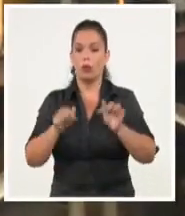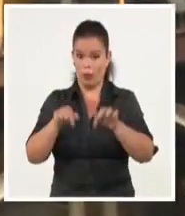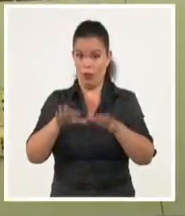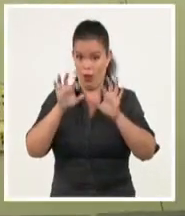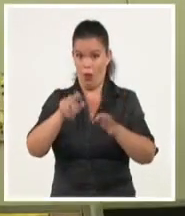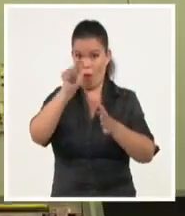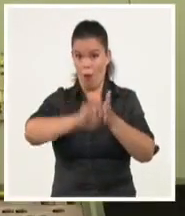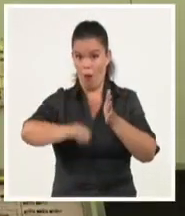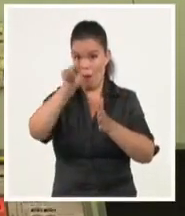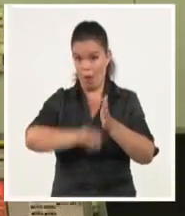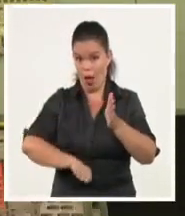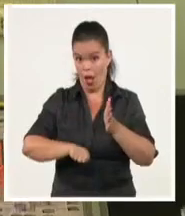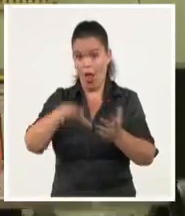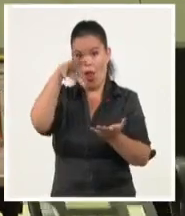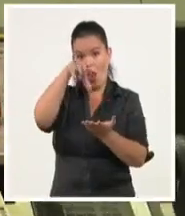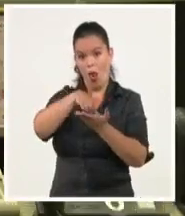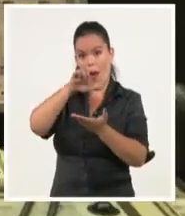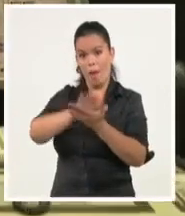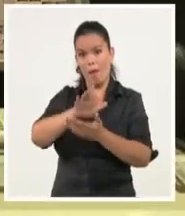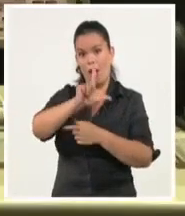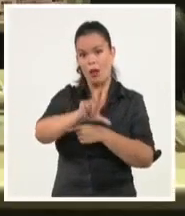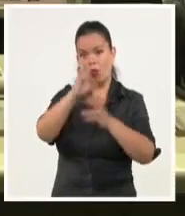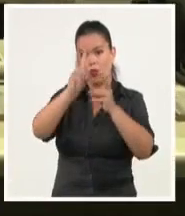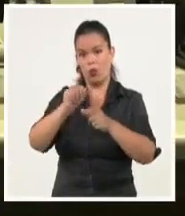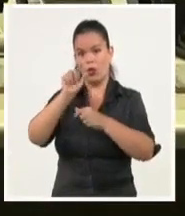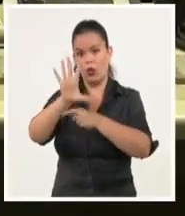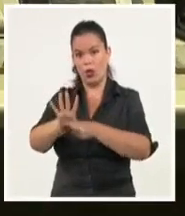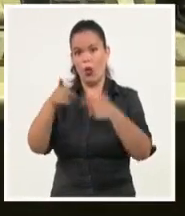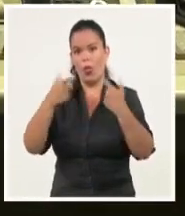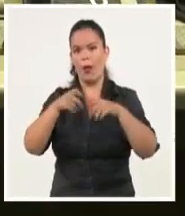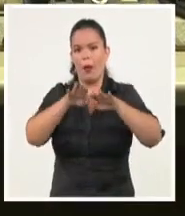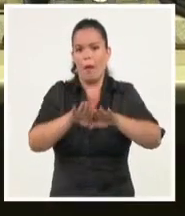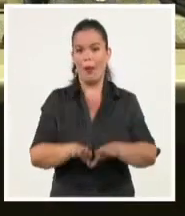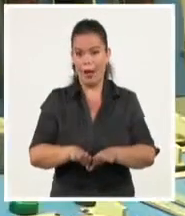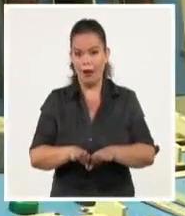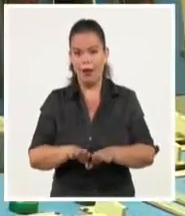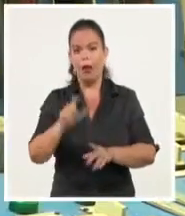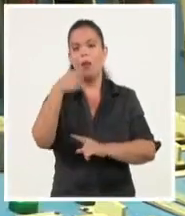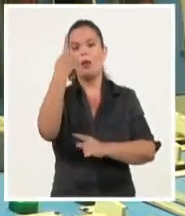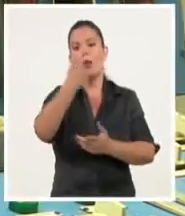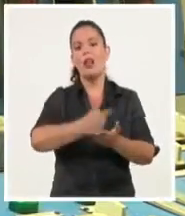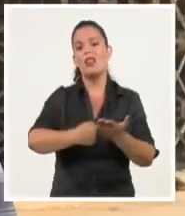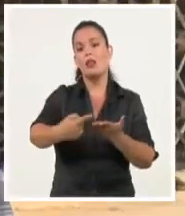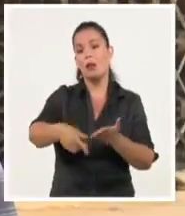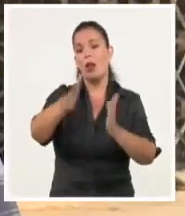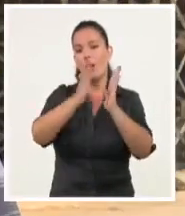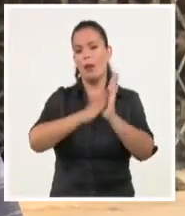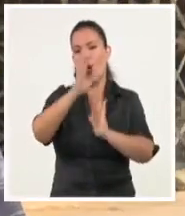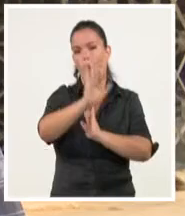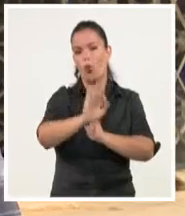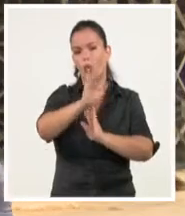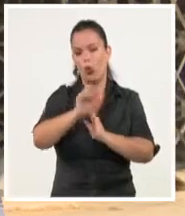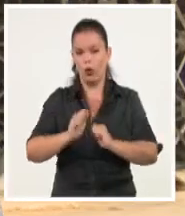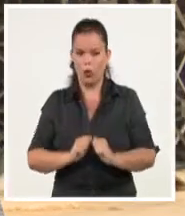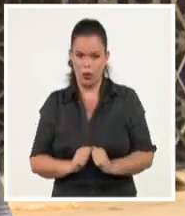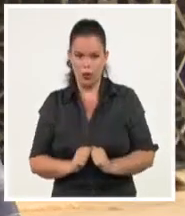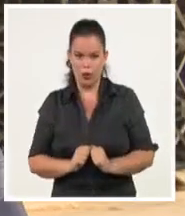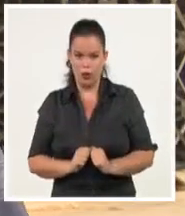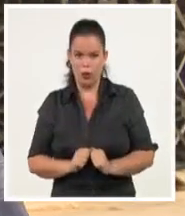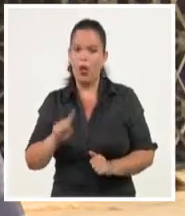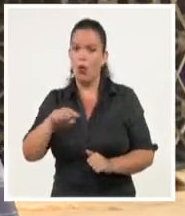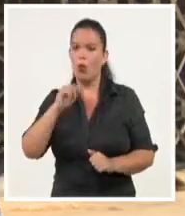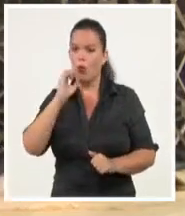Mariel 5 deberá salir del sistema para comenzar su mantenimiento en la primera semana de octubre. Una intervención que tan